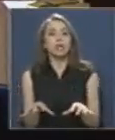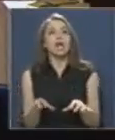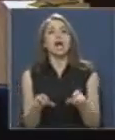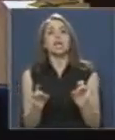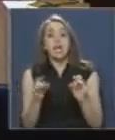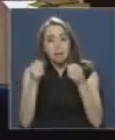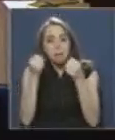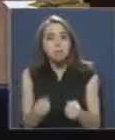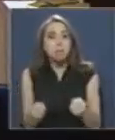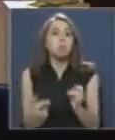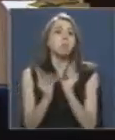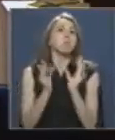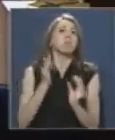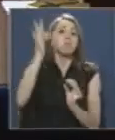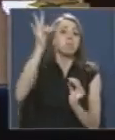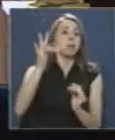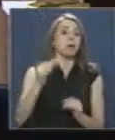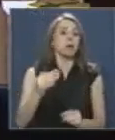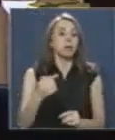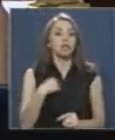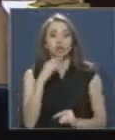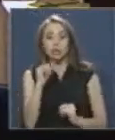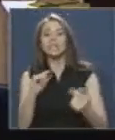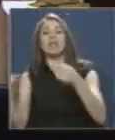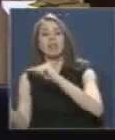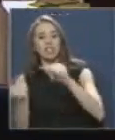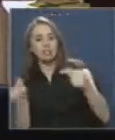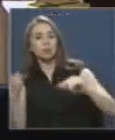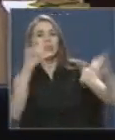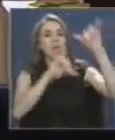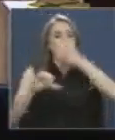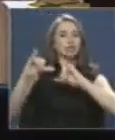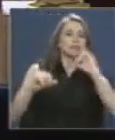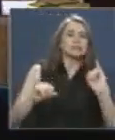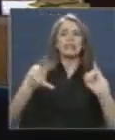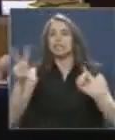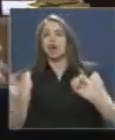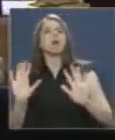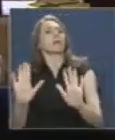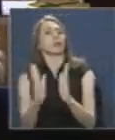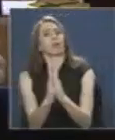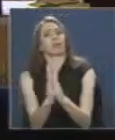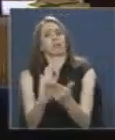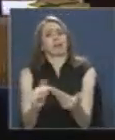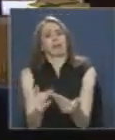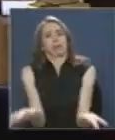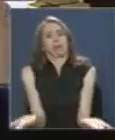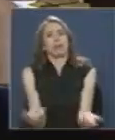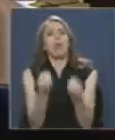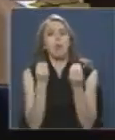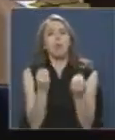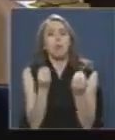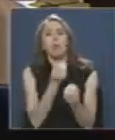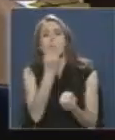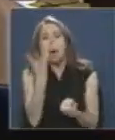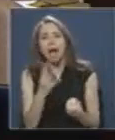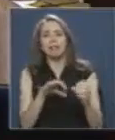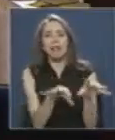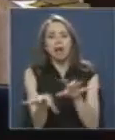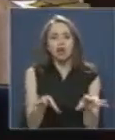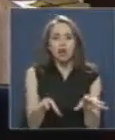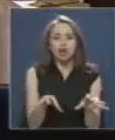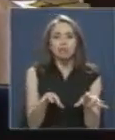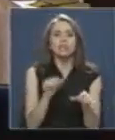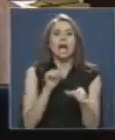ser? Incluso admito que haya una discusión científica, pero perdónenme, ¿cuántos productos derivados